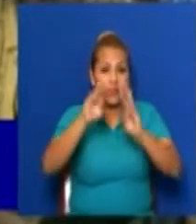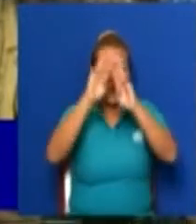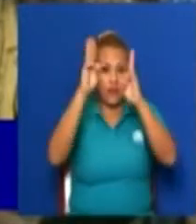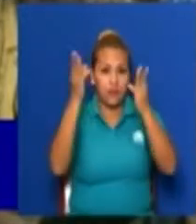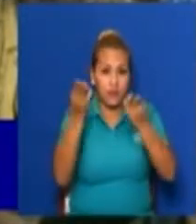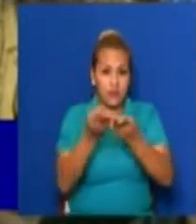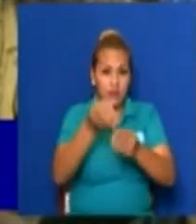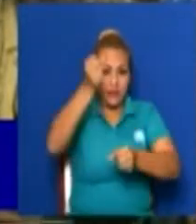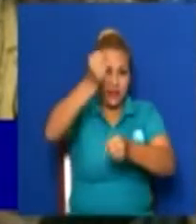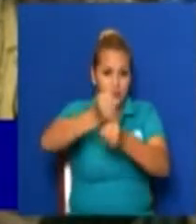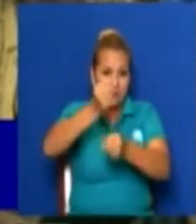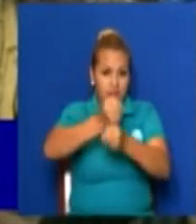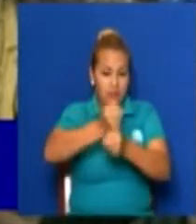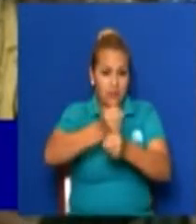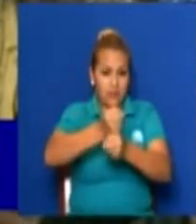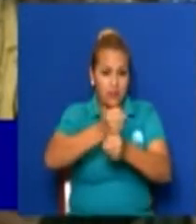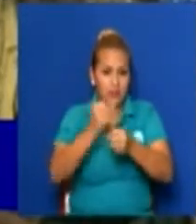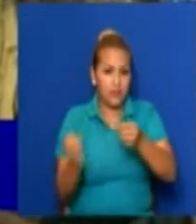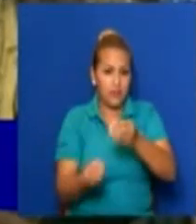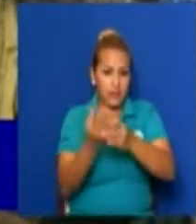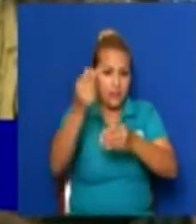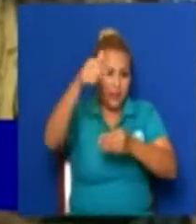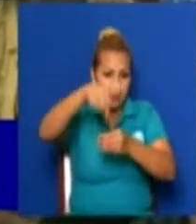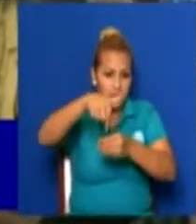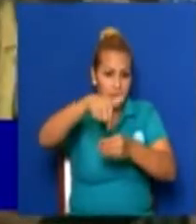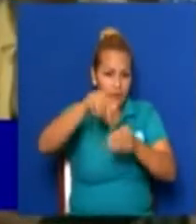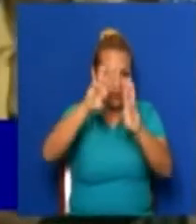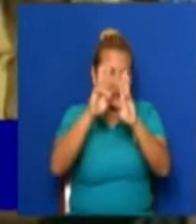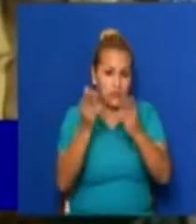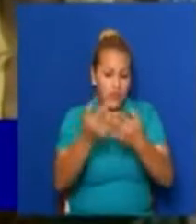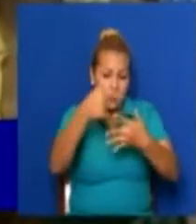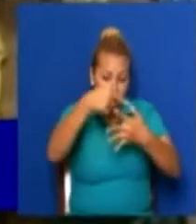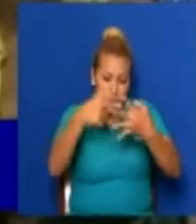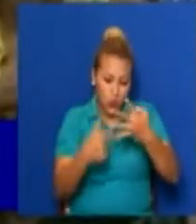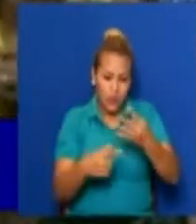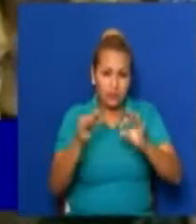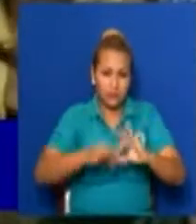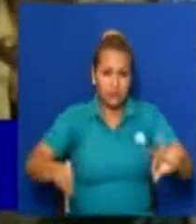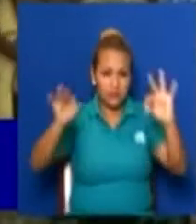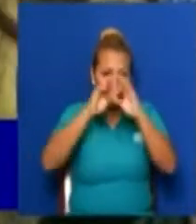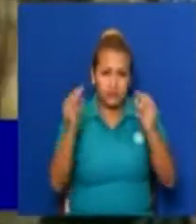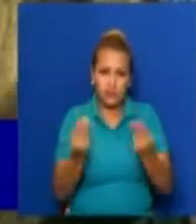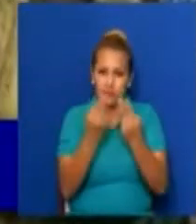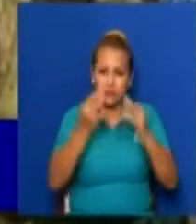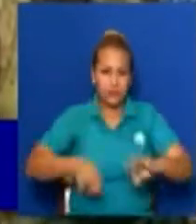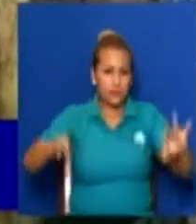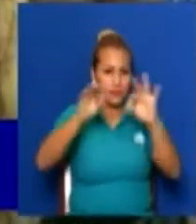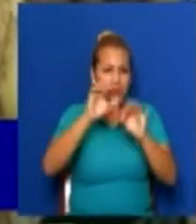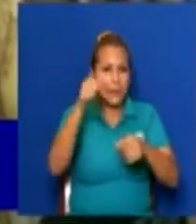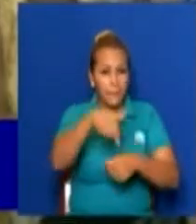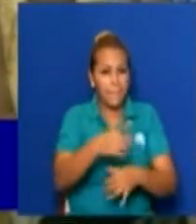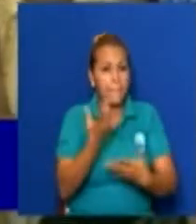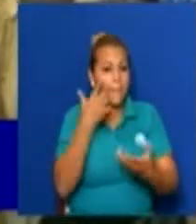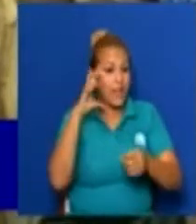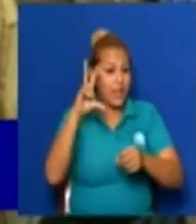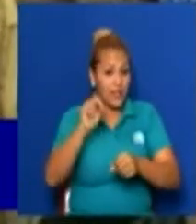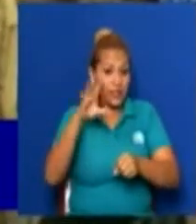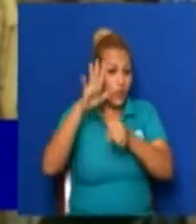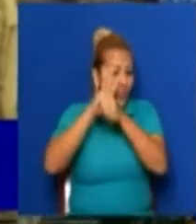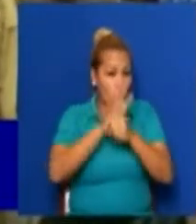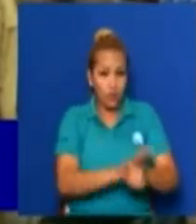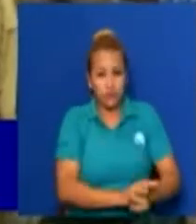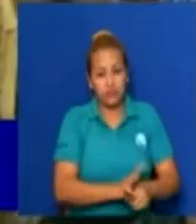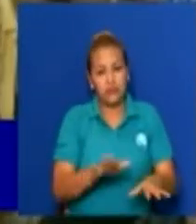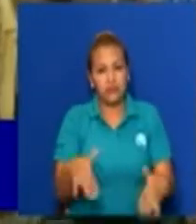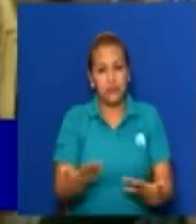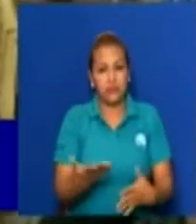laboral. ¿Verdad? Esos deben ser cuatro escalones en los cuales nosotros debemos de enfocarnos para que esa discriminación, no solo